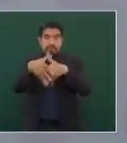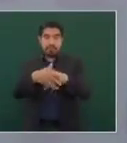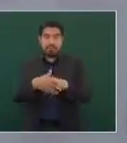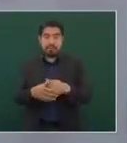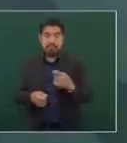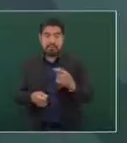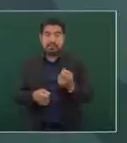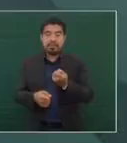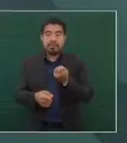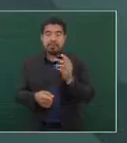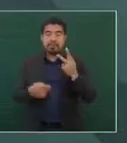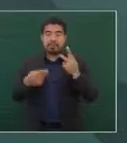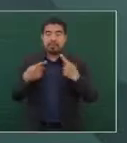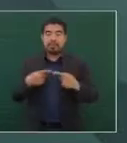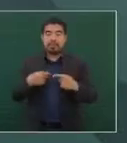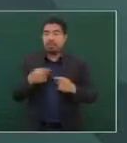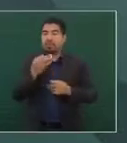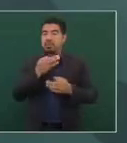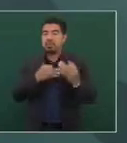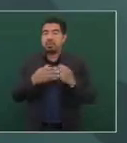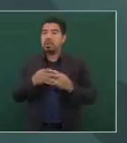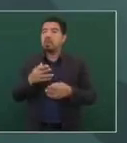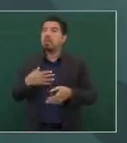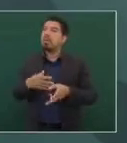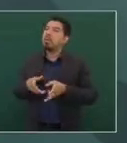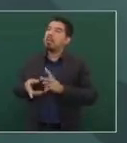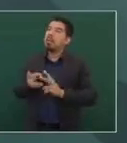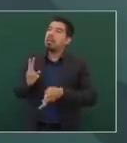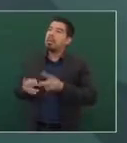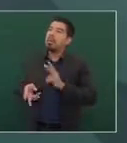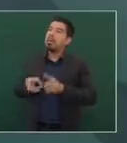todo el mundo ahí está platicando